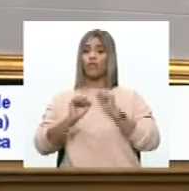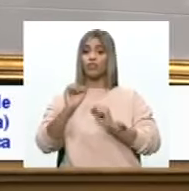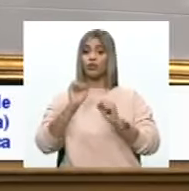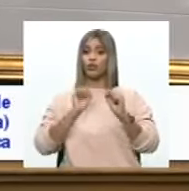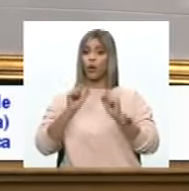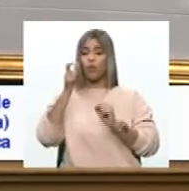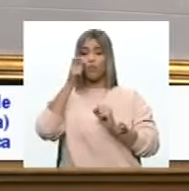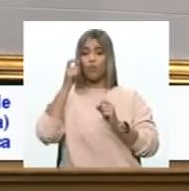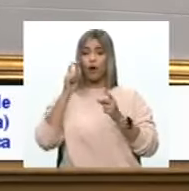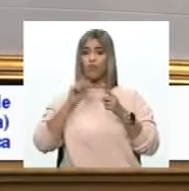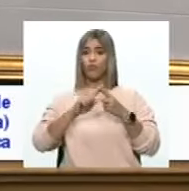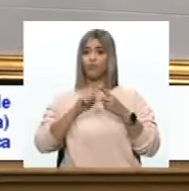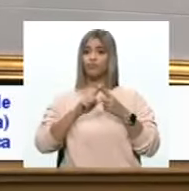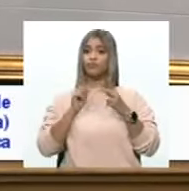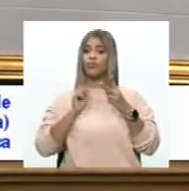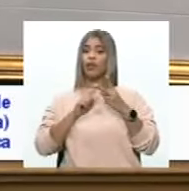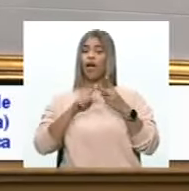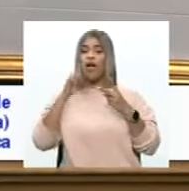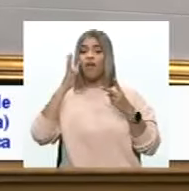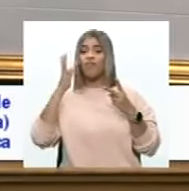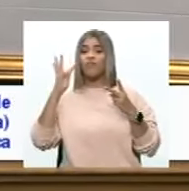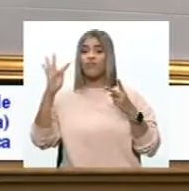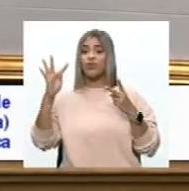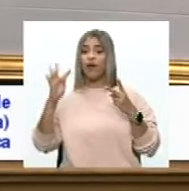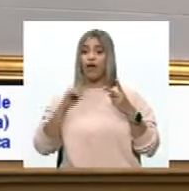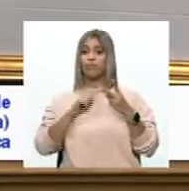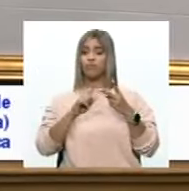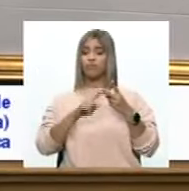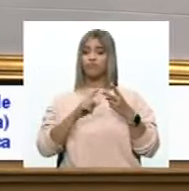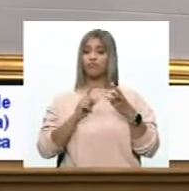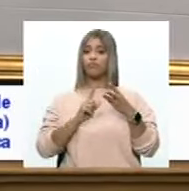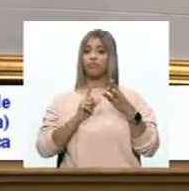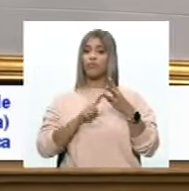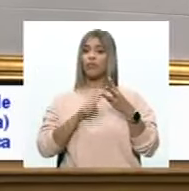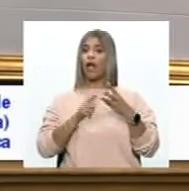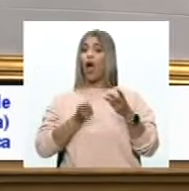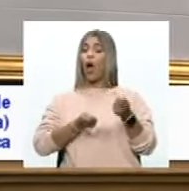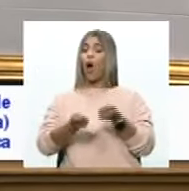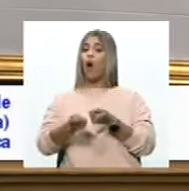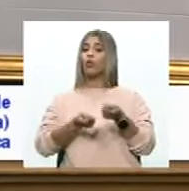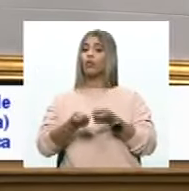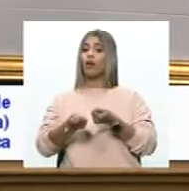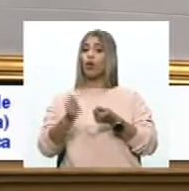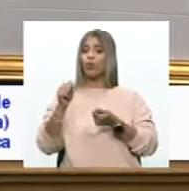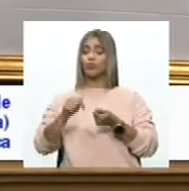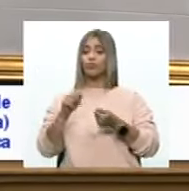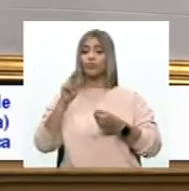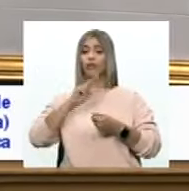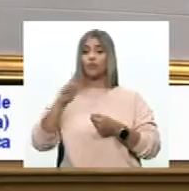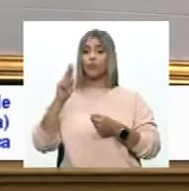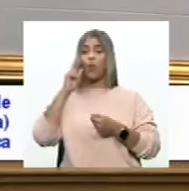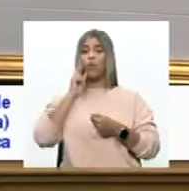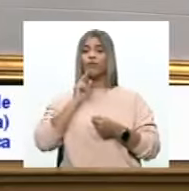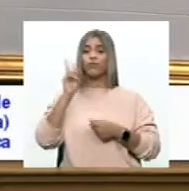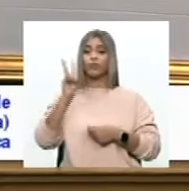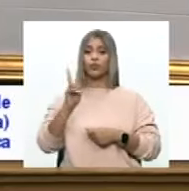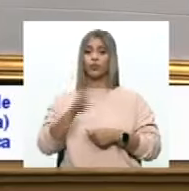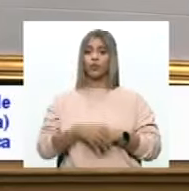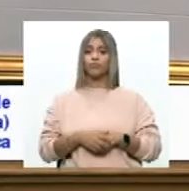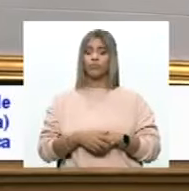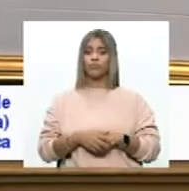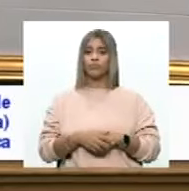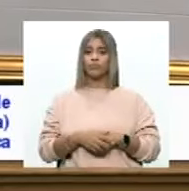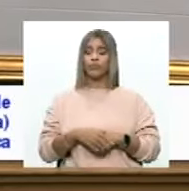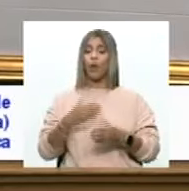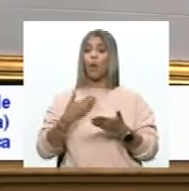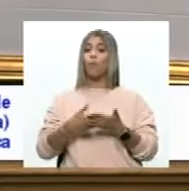Pueblo, Fiscal o Fiscala General y Contralor o Contralora General de la República Bolivariana de Venezuela.